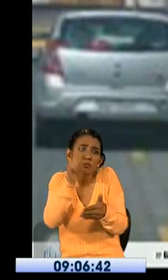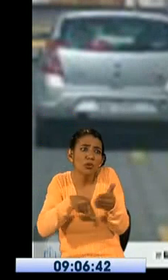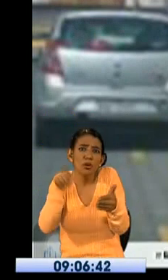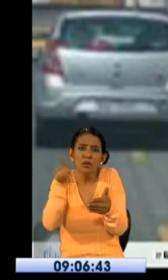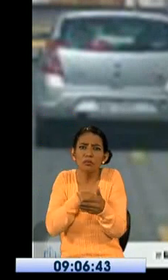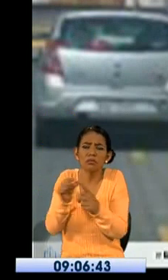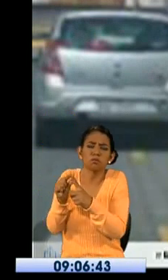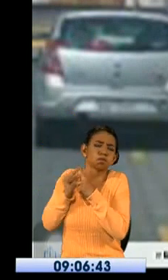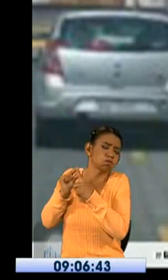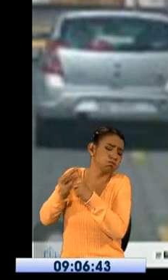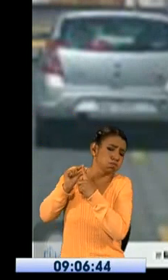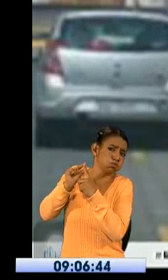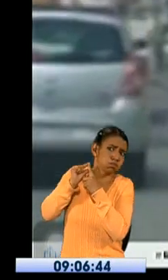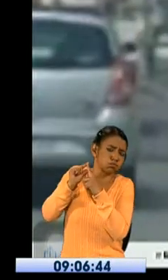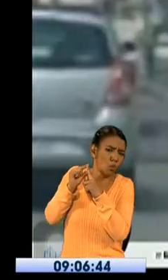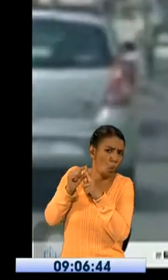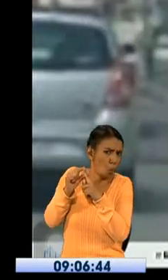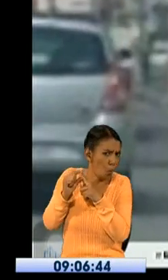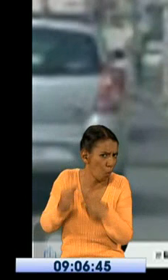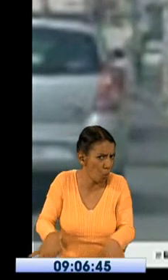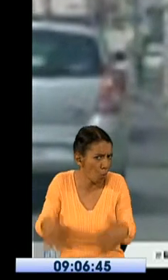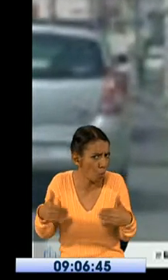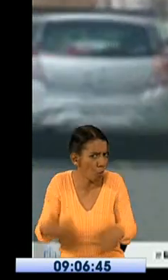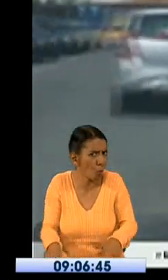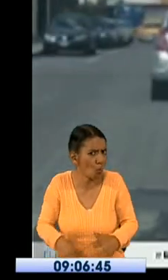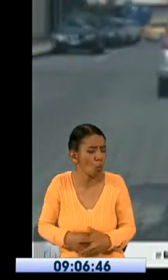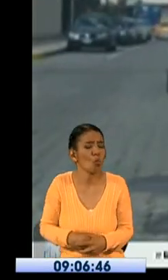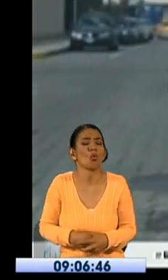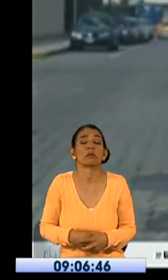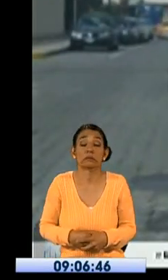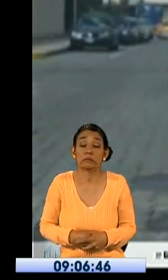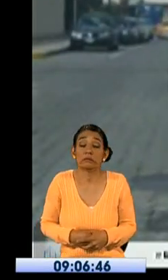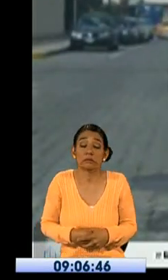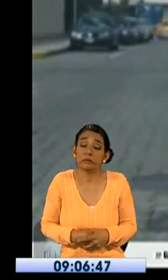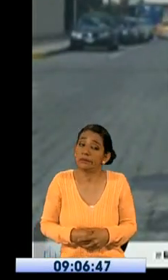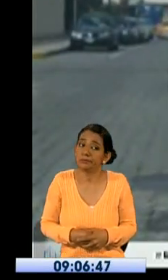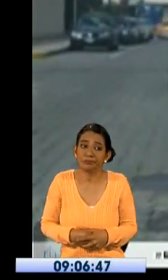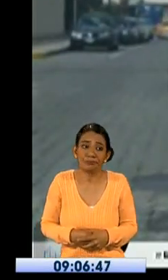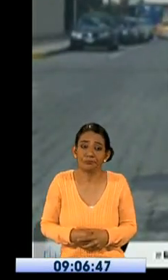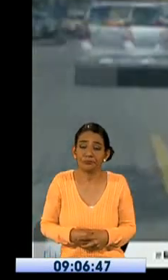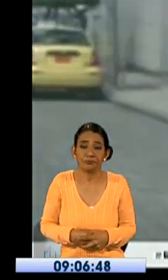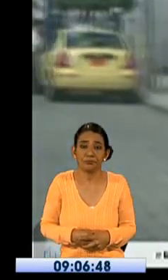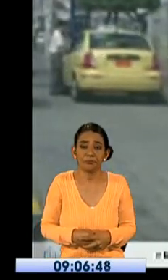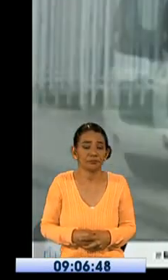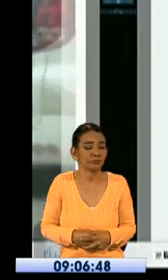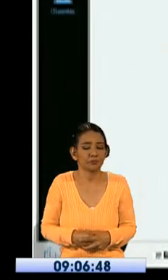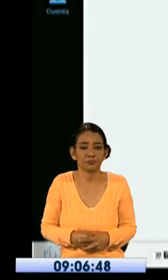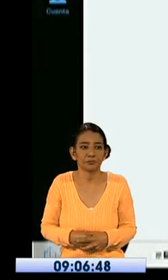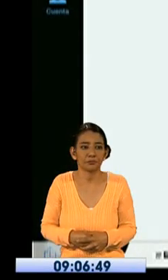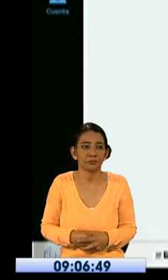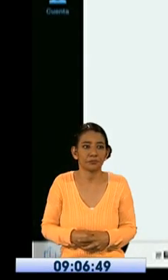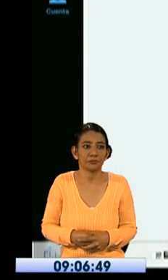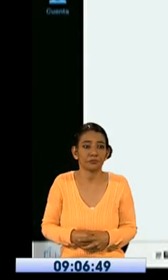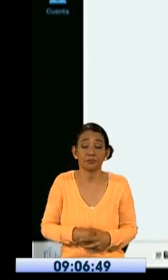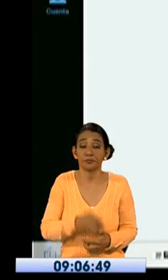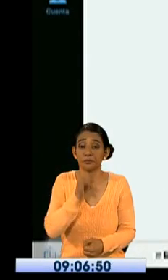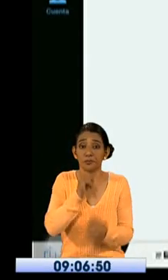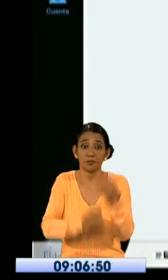vocabulario y la educación tan bien llevada salen a flote, ¿ah? Terrible realmente, increíble esto. Y